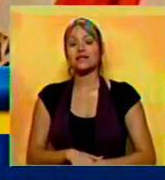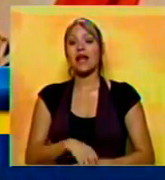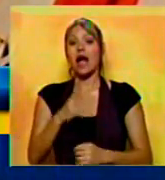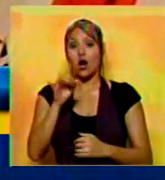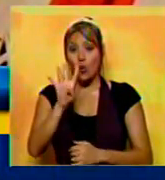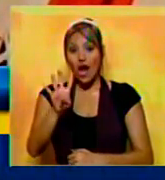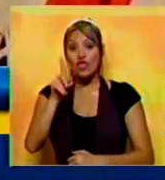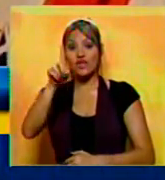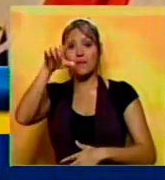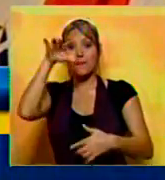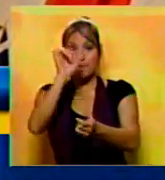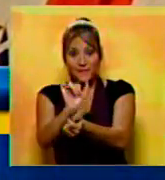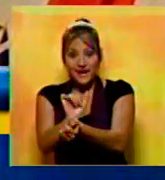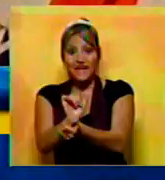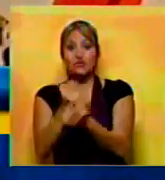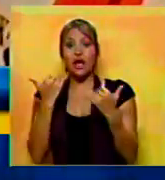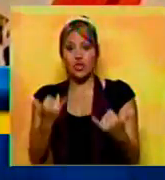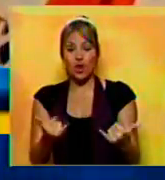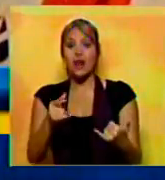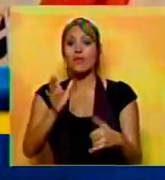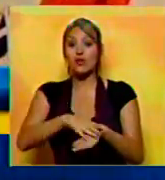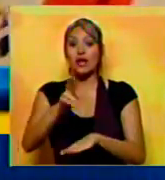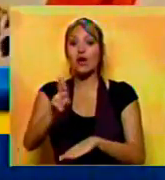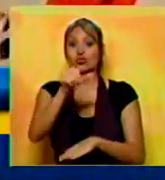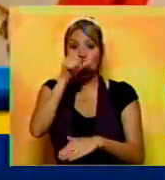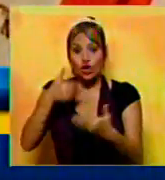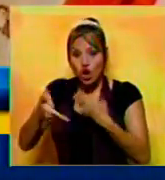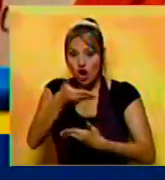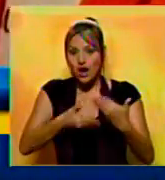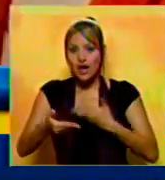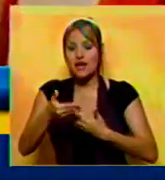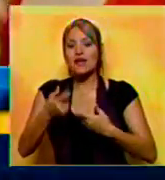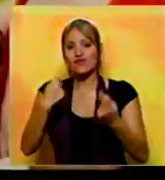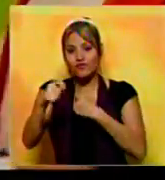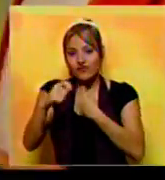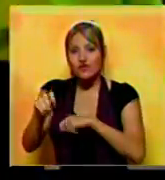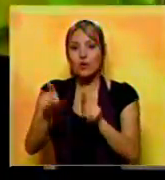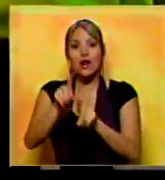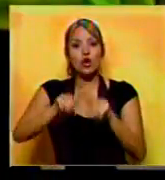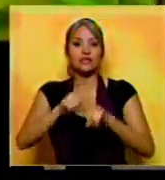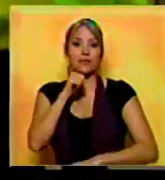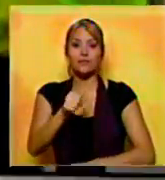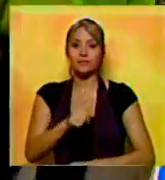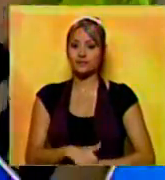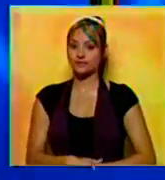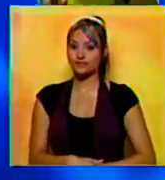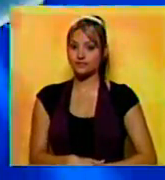4 órdenes de captura vigentes por tráfico de droga y asociación criminal.